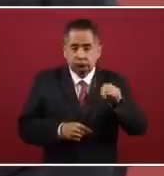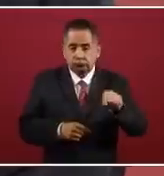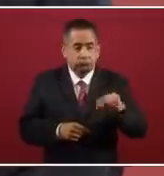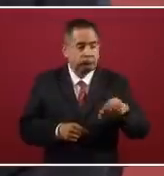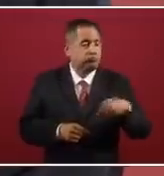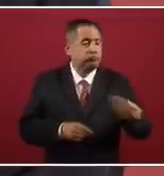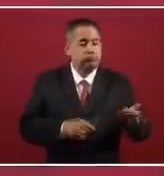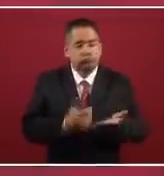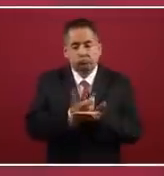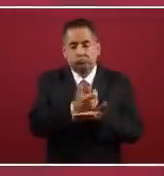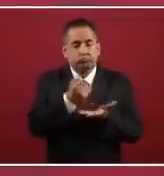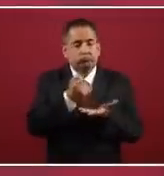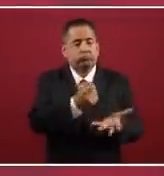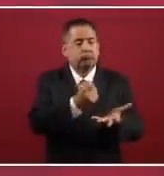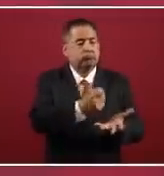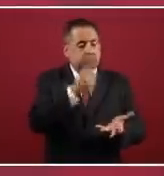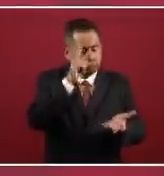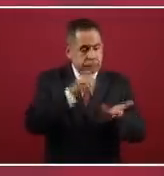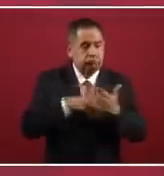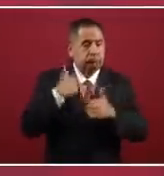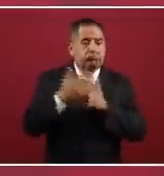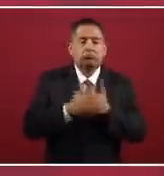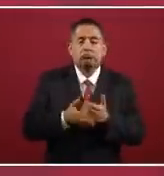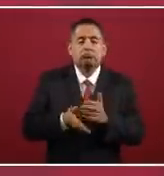sus recursos para los caminos.